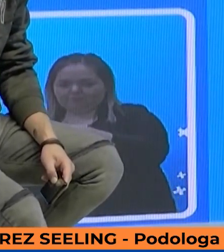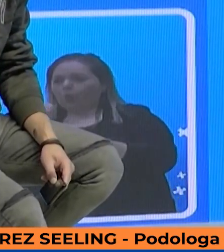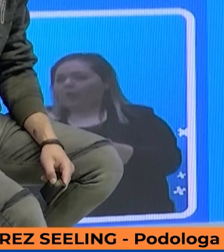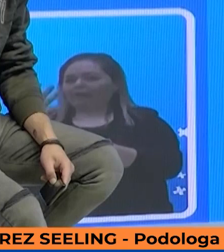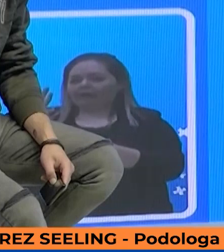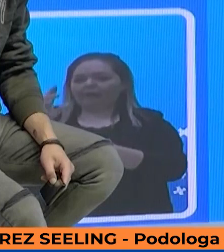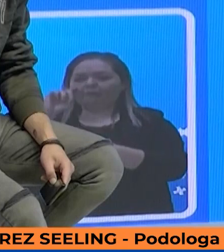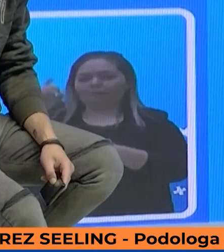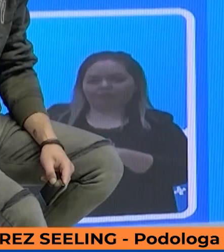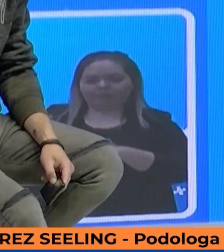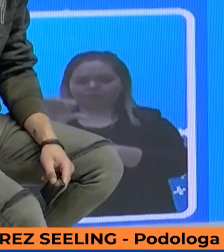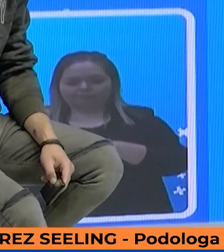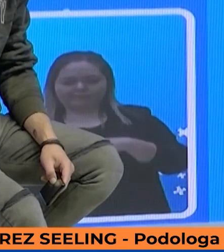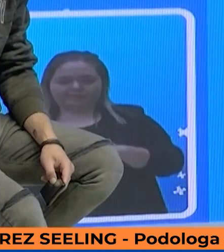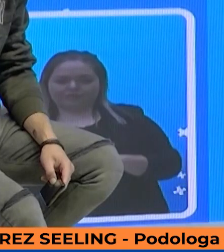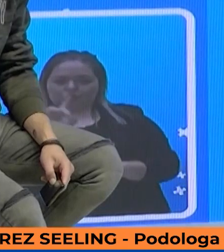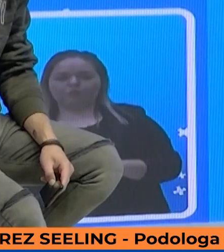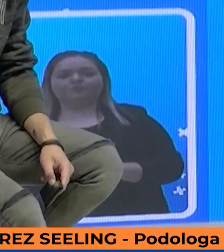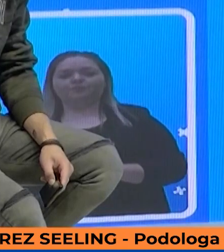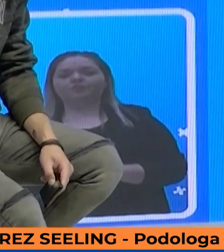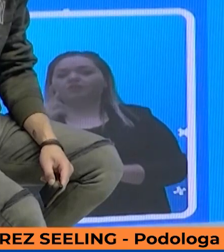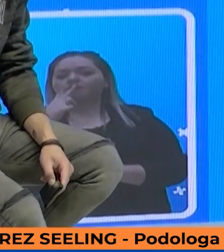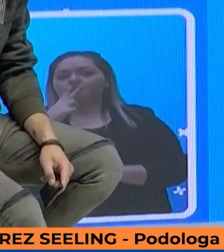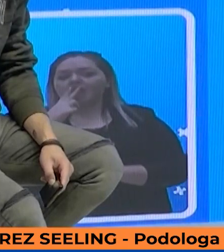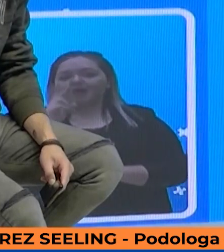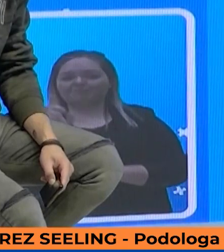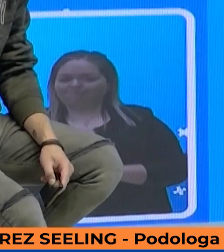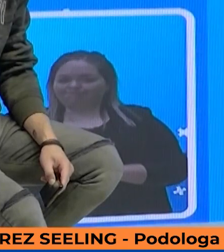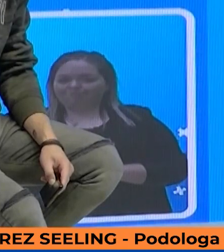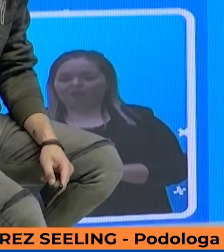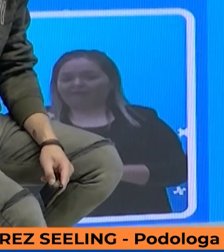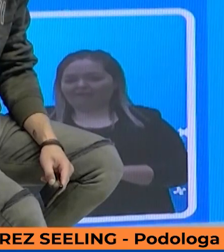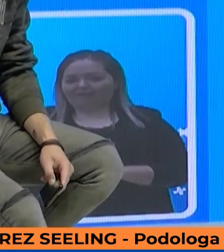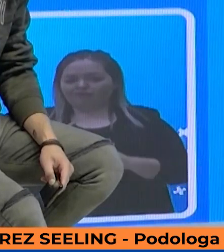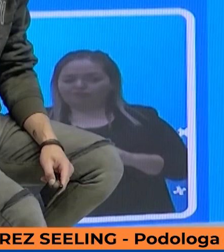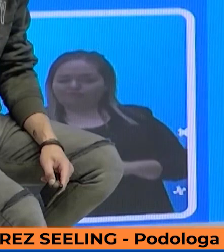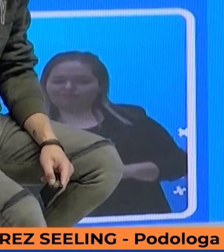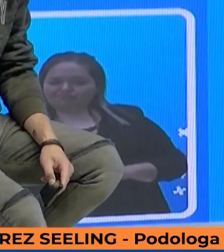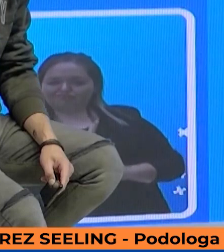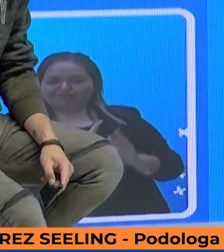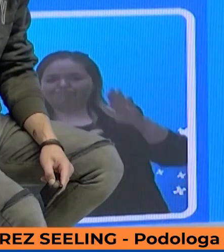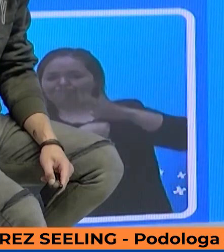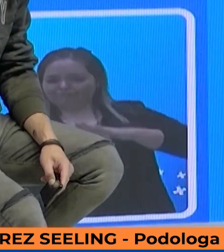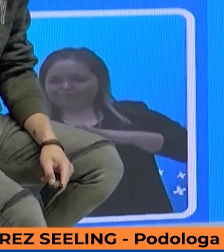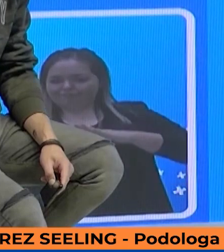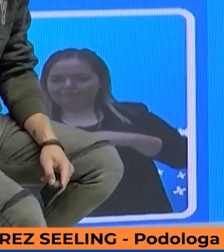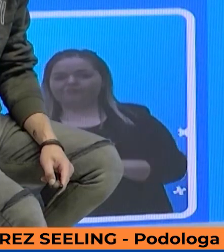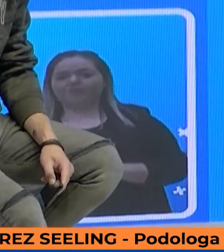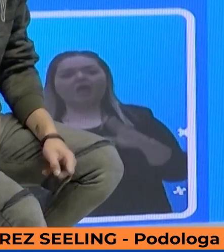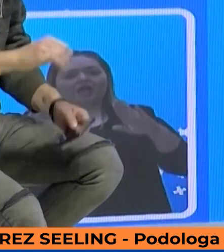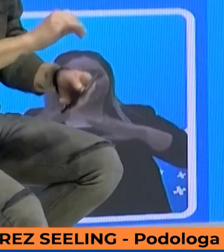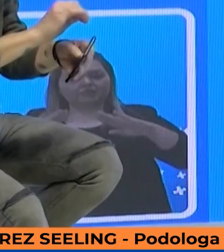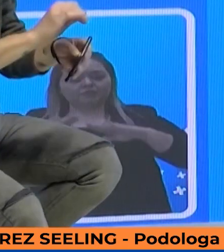lo que es la mayoría de la población entiende que el podólogo es una persona que corta las